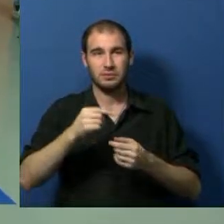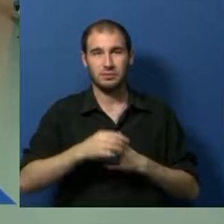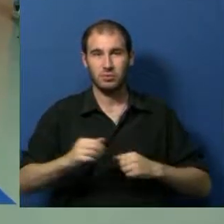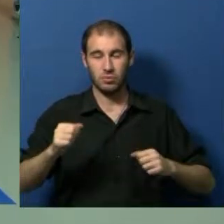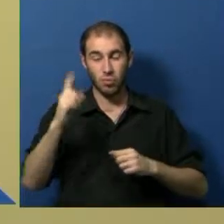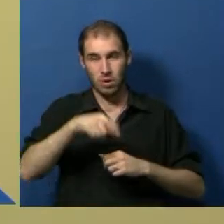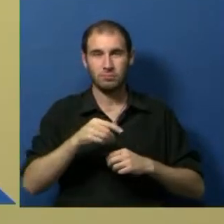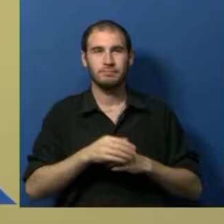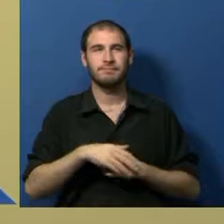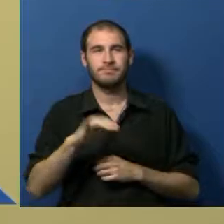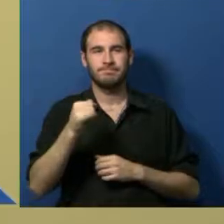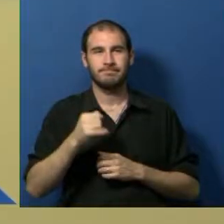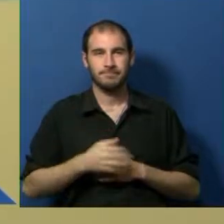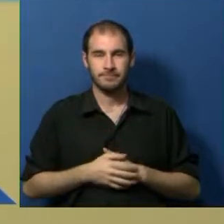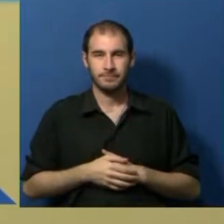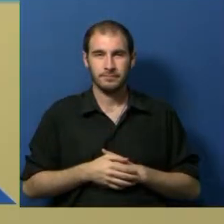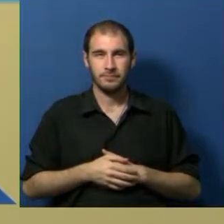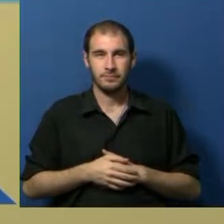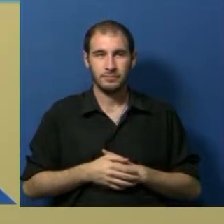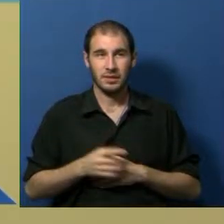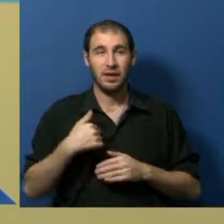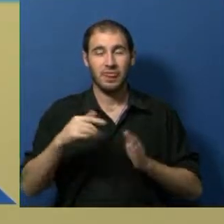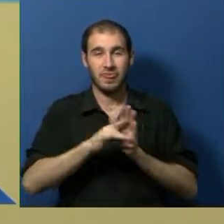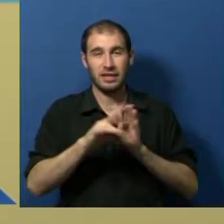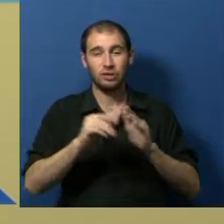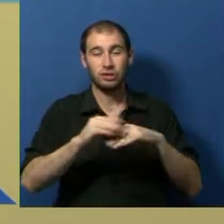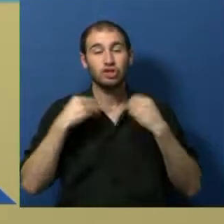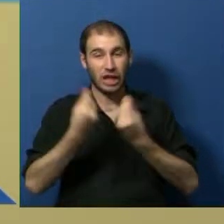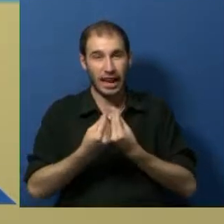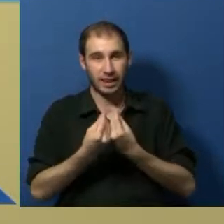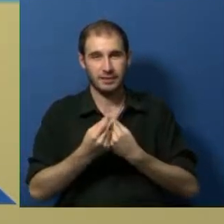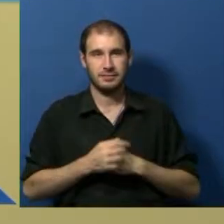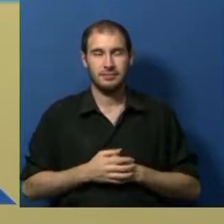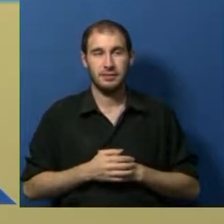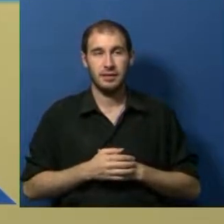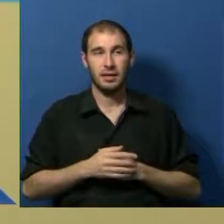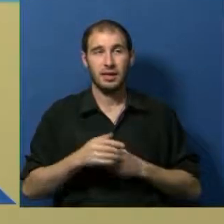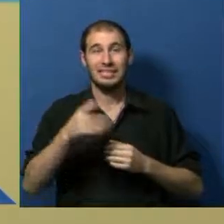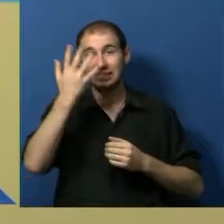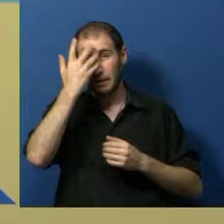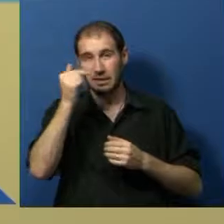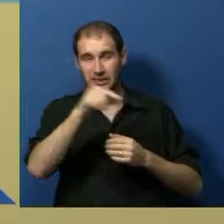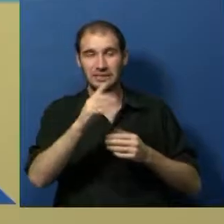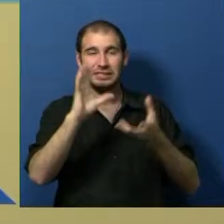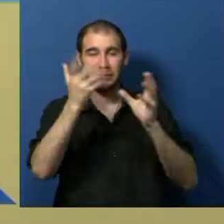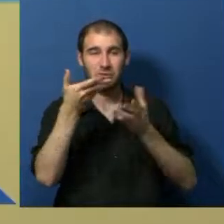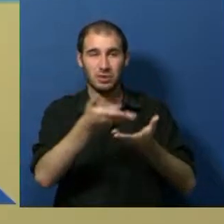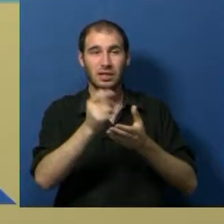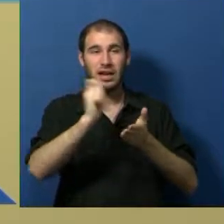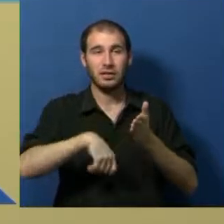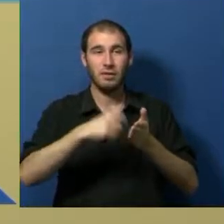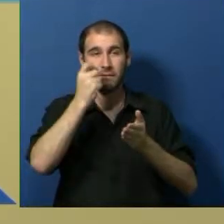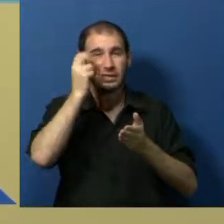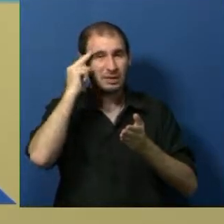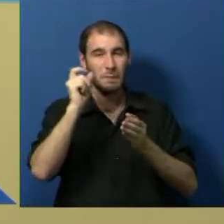y relámpagos. Así es. Te dejo el dato en cuanto a la cantidad. Sí. La estación San Martín del Servicio Meteorológico registró